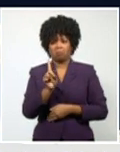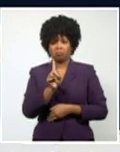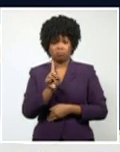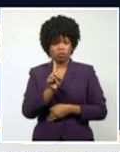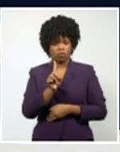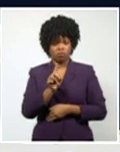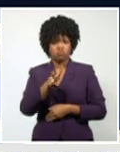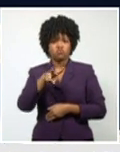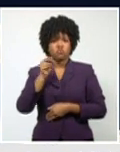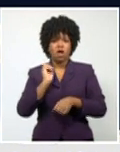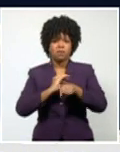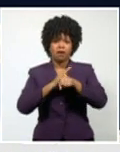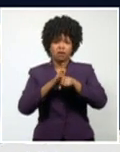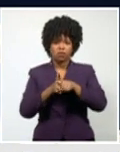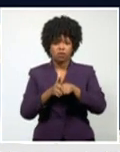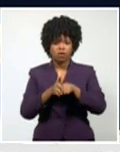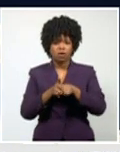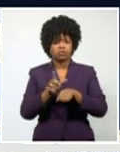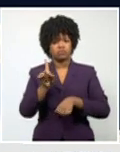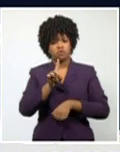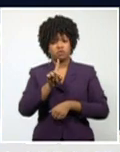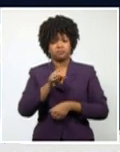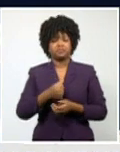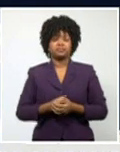cepa. Las cepas de los virus